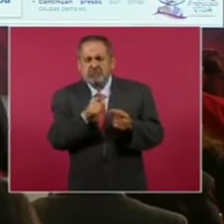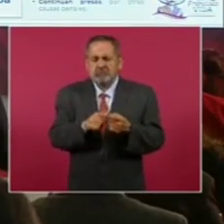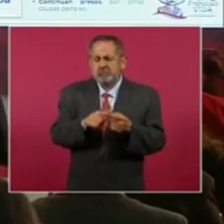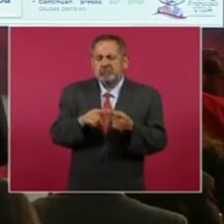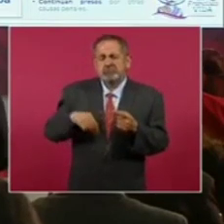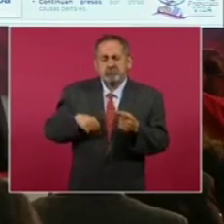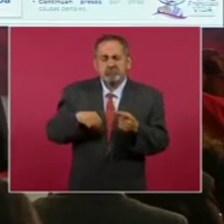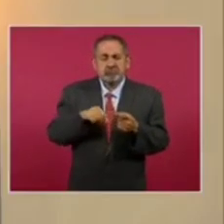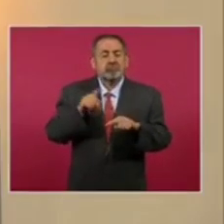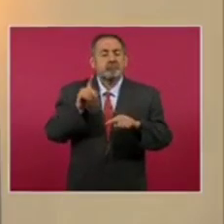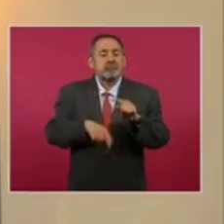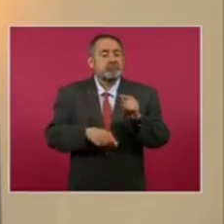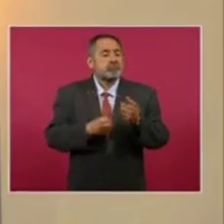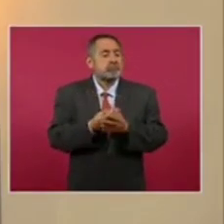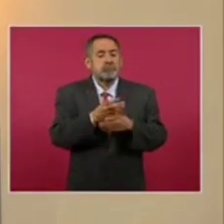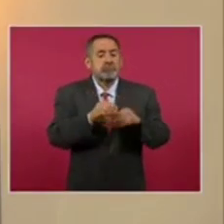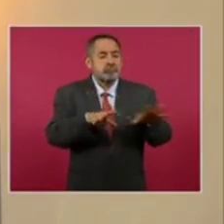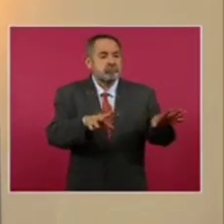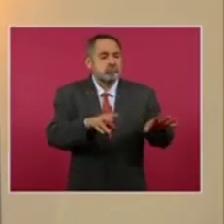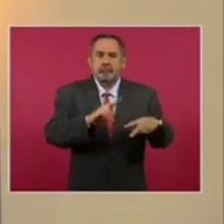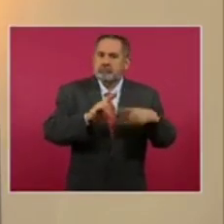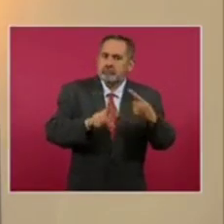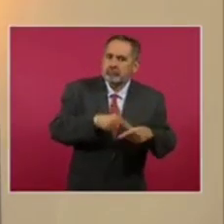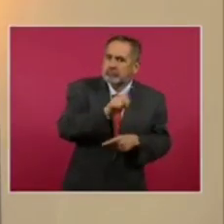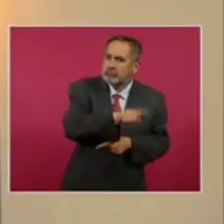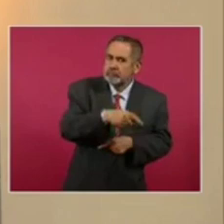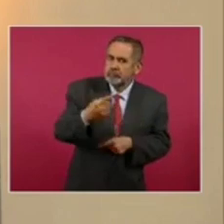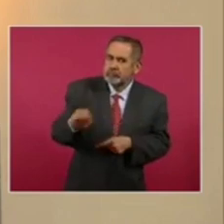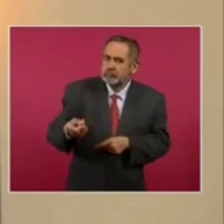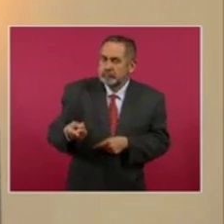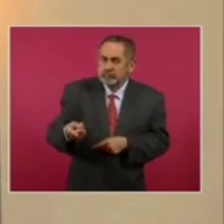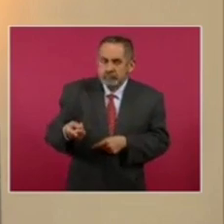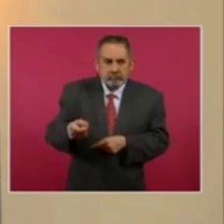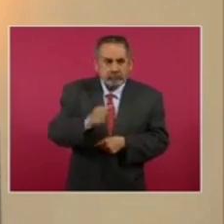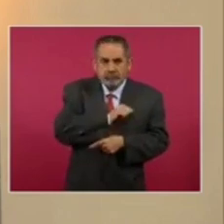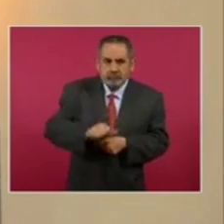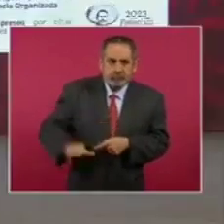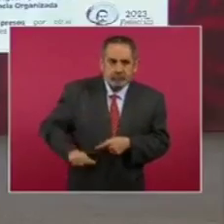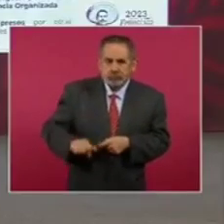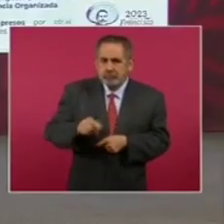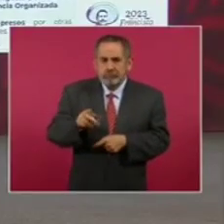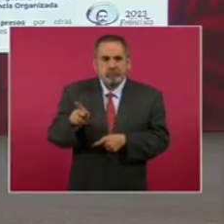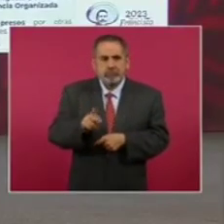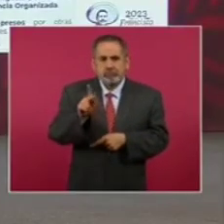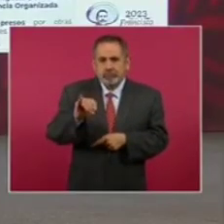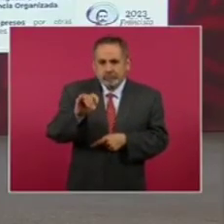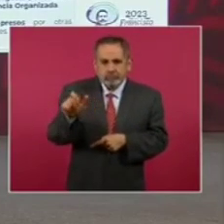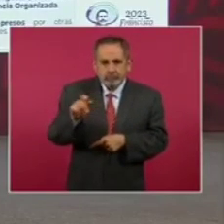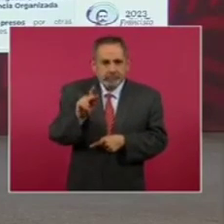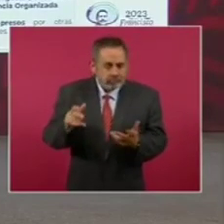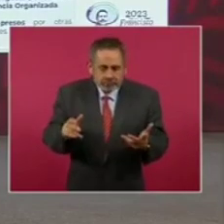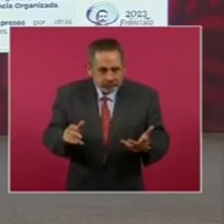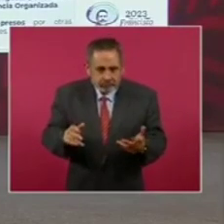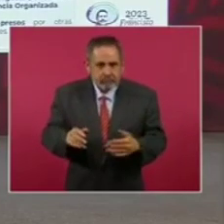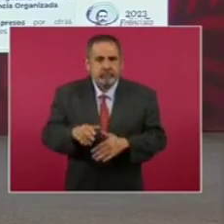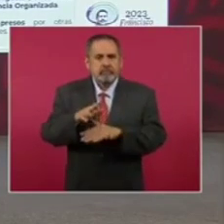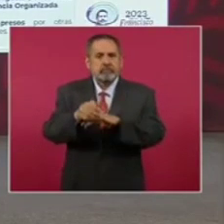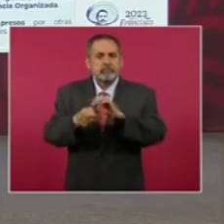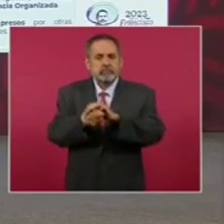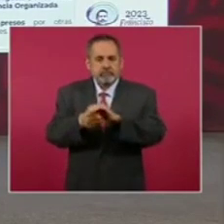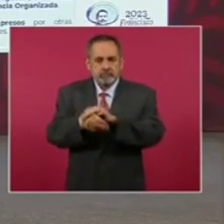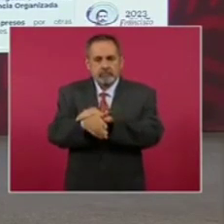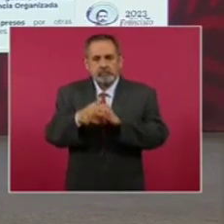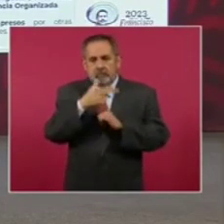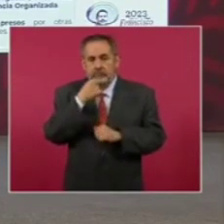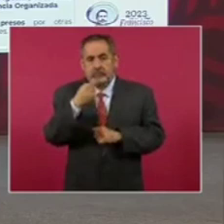detenido volvió a tomar posesión de su cargo como presidente de de piaxtla en el caso de Ayotzinapa tenemos al juez Samuel